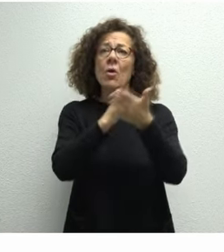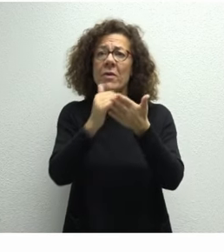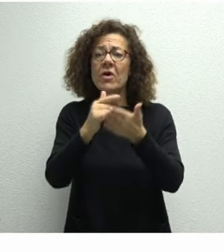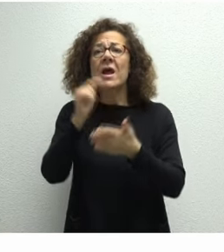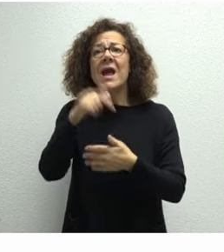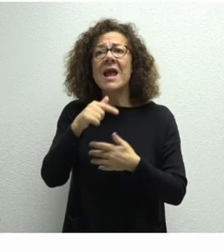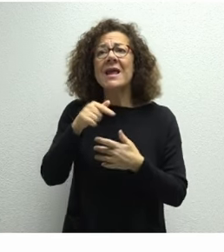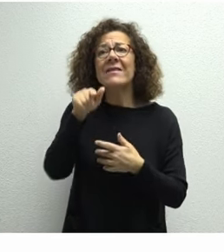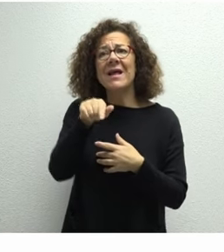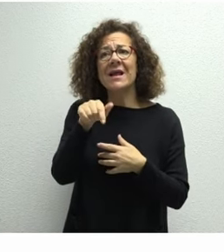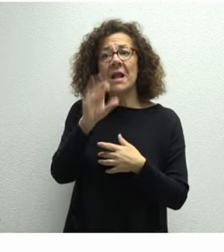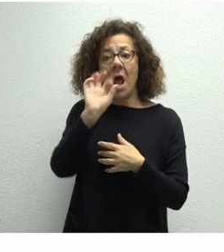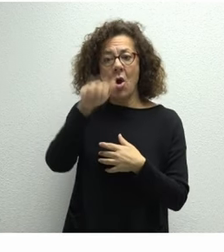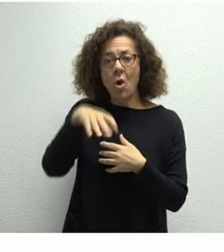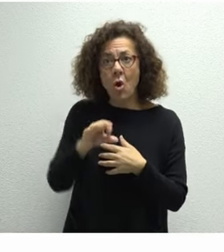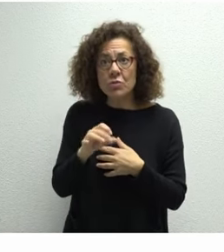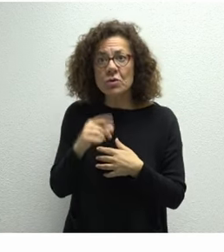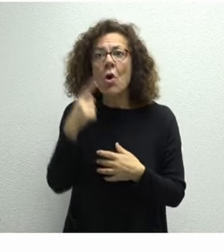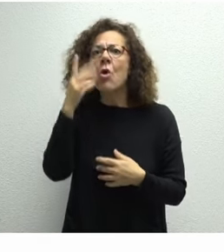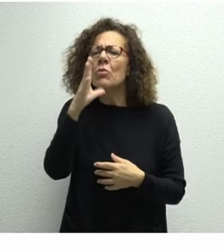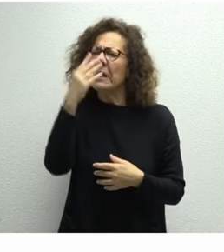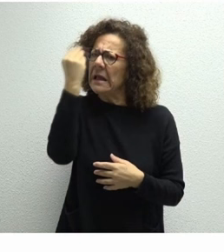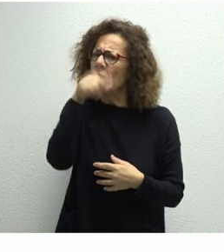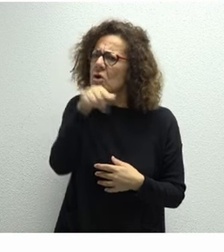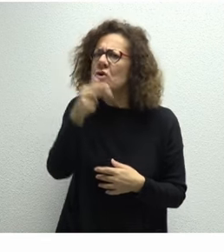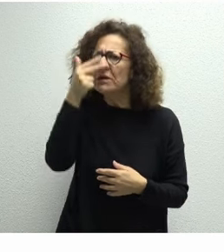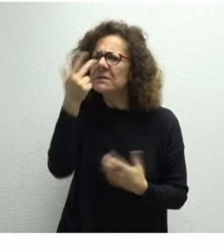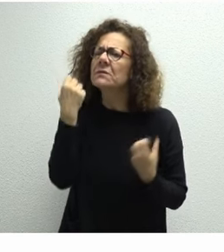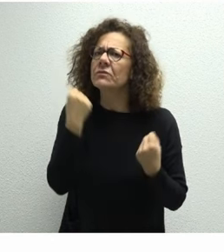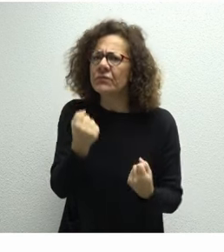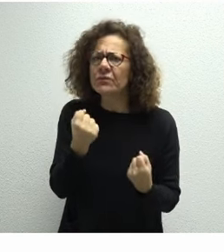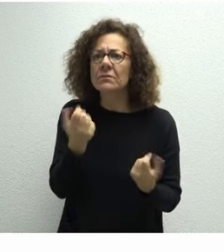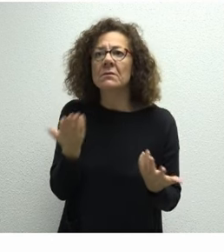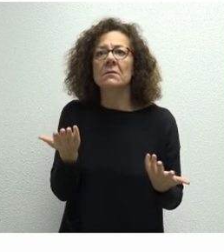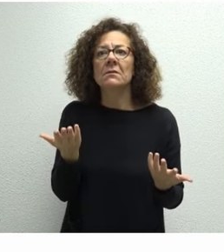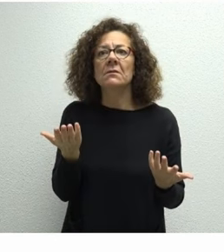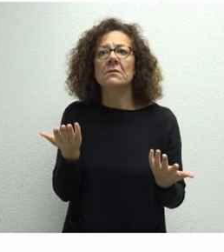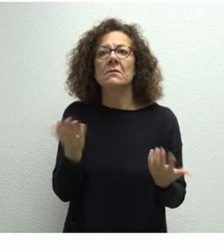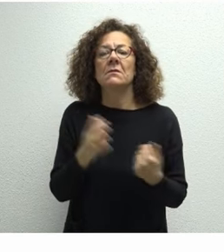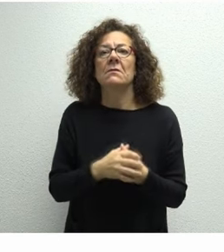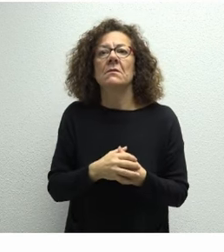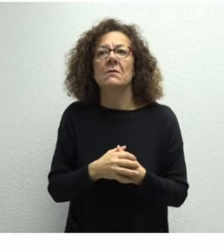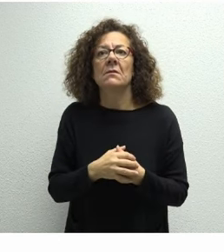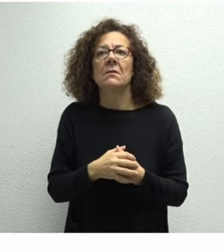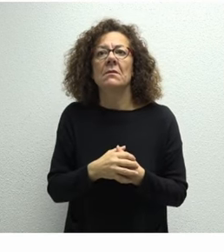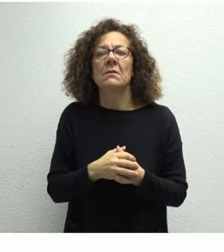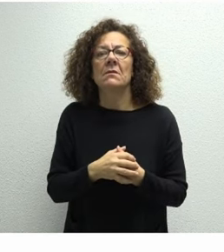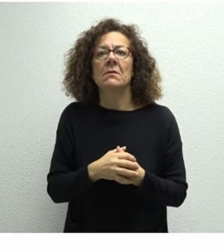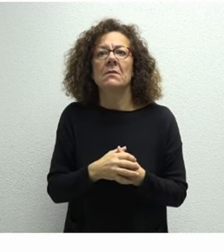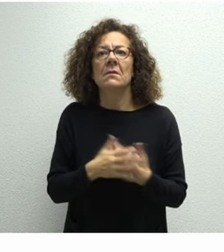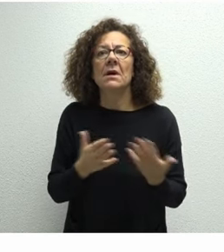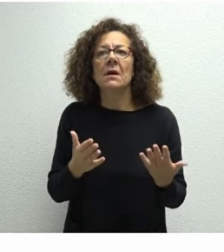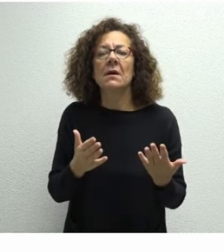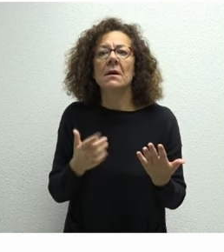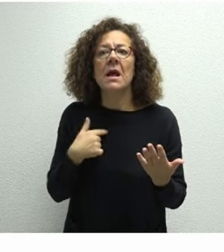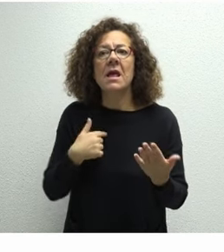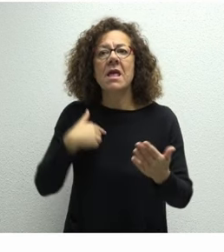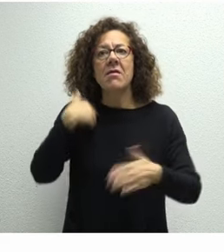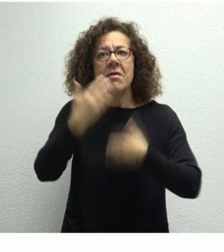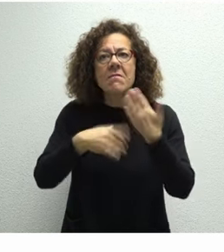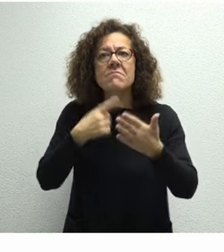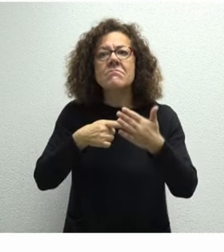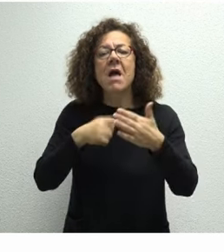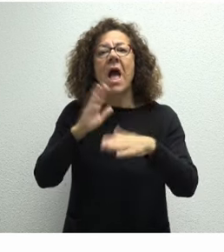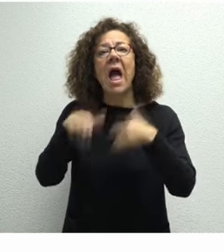Quality Rights de la OMS que creo que es muy interesante No pues es bueno eh avanzar a ese